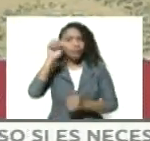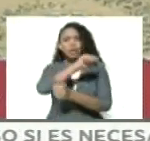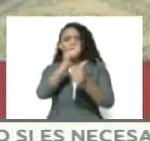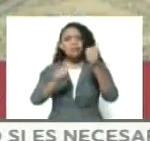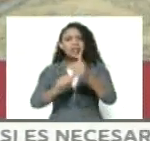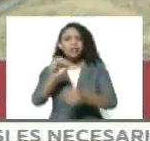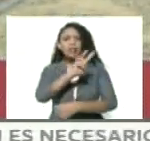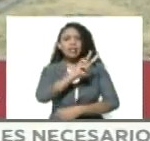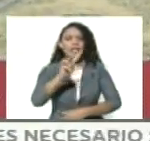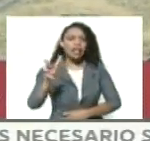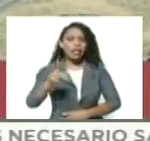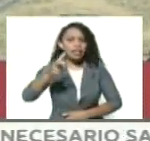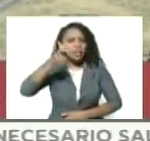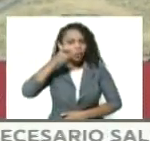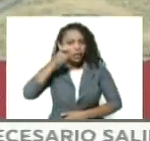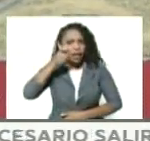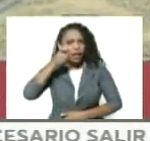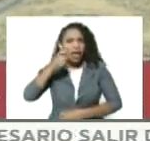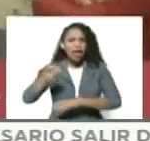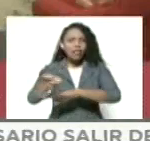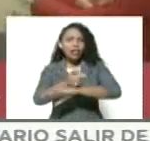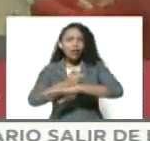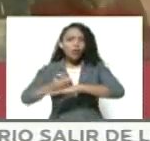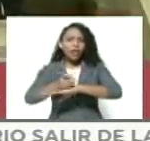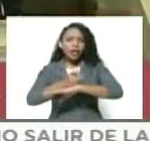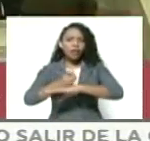vicepresidenta de Seguridad de Gobierno,